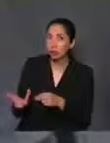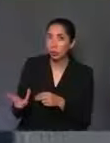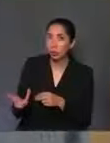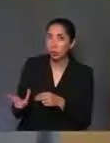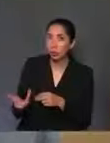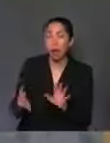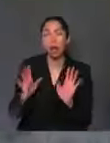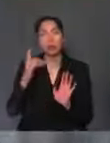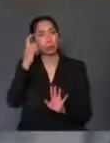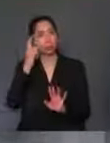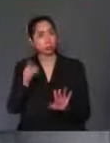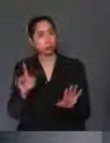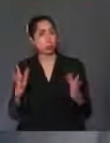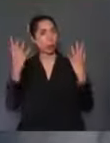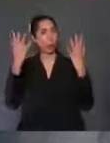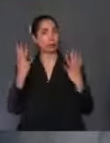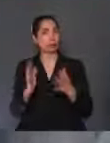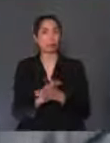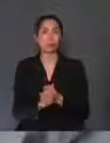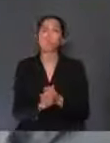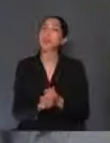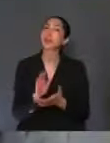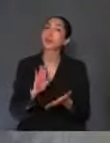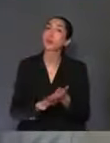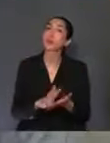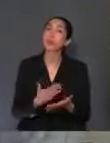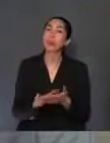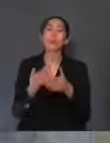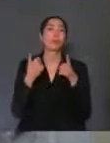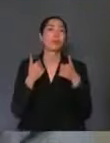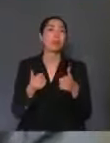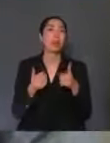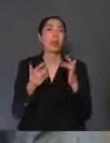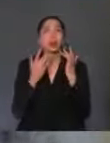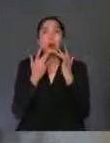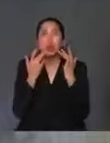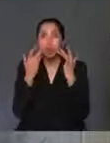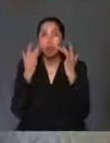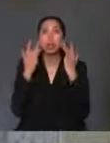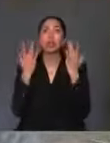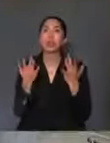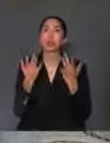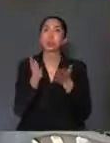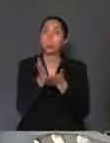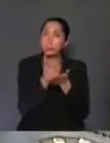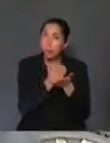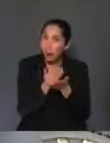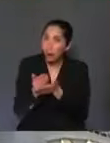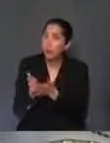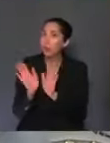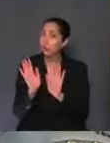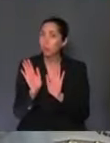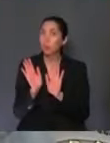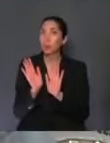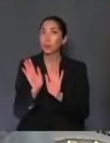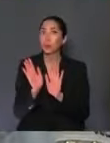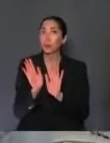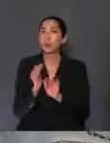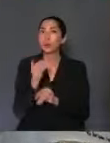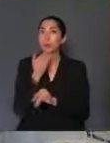había sorprendido otra cosa. No. Ya. ¿Cómo está mi niña? Muy bien, contento. ¿Sí? Aquí ya preparándonos para lo que viene y declaramos que vamos a salir